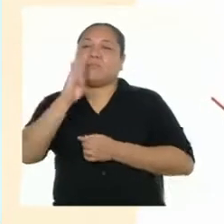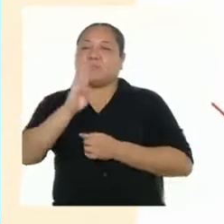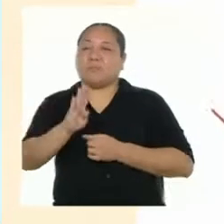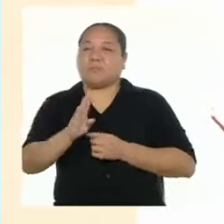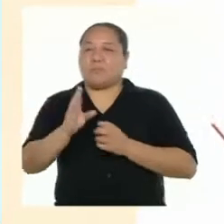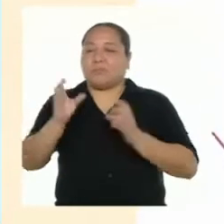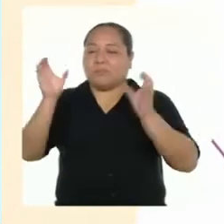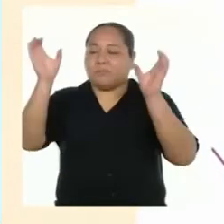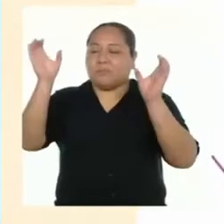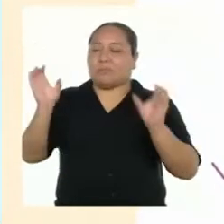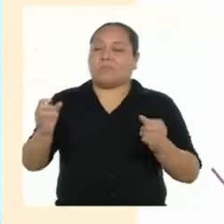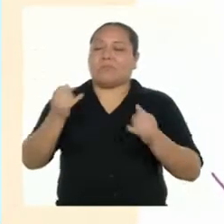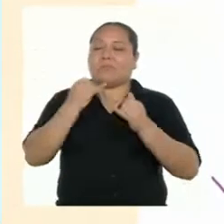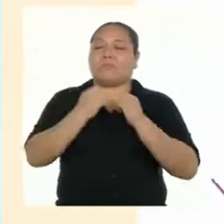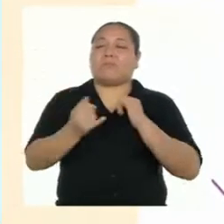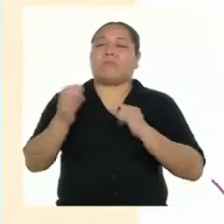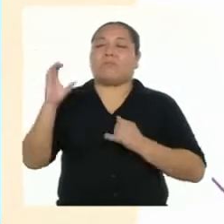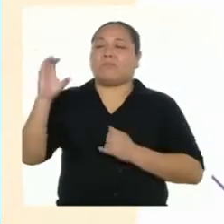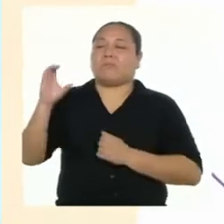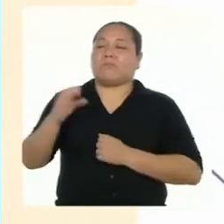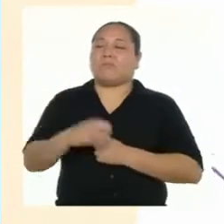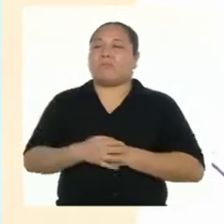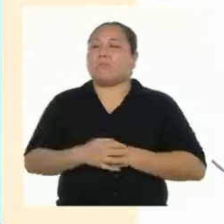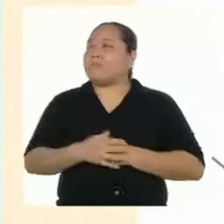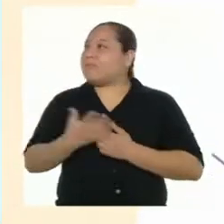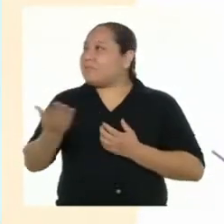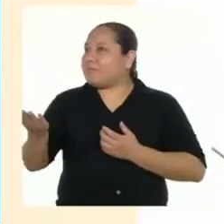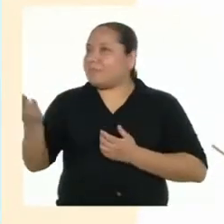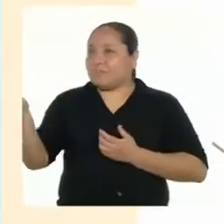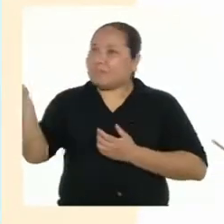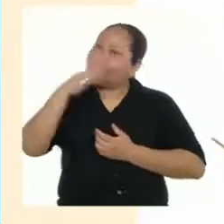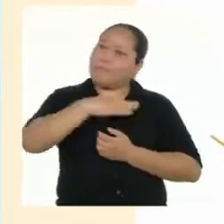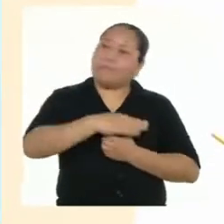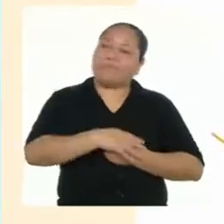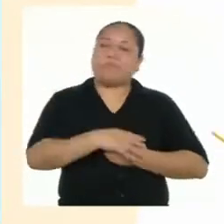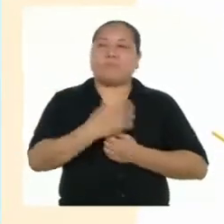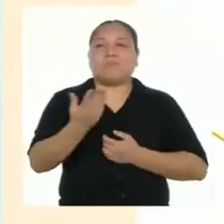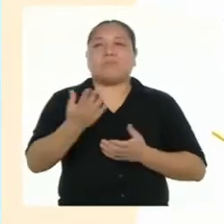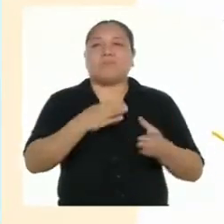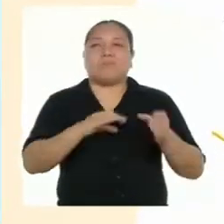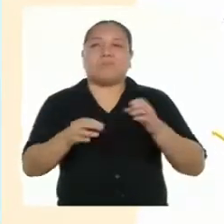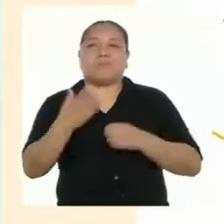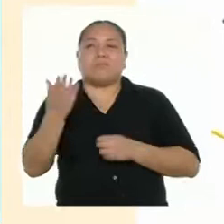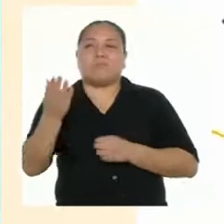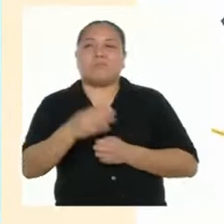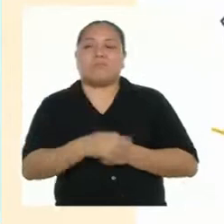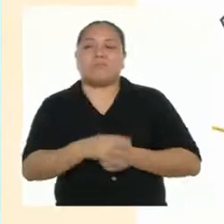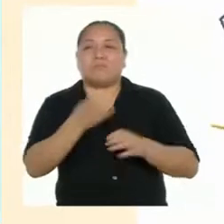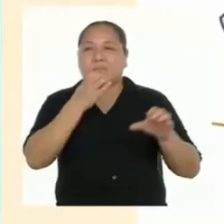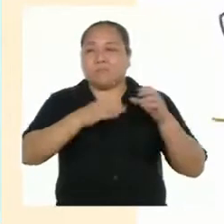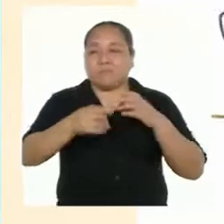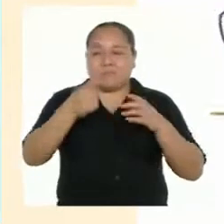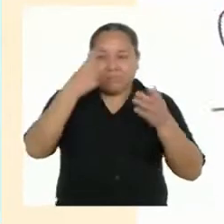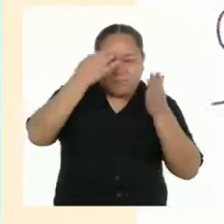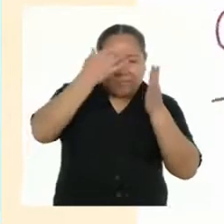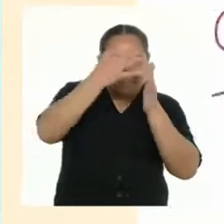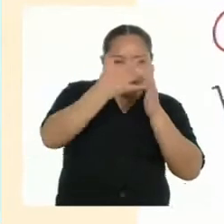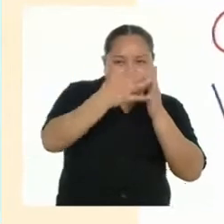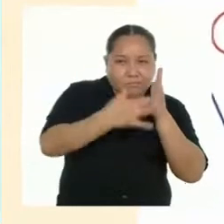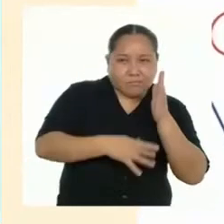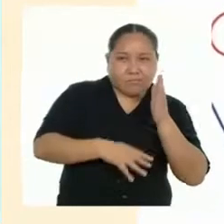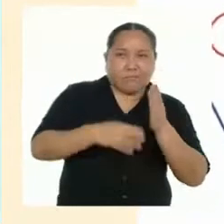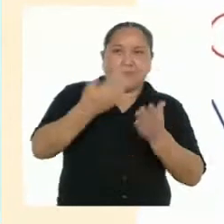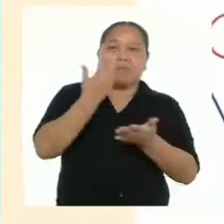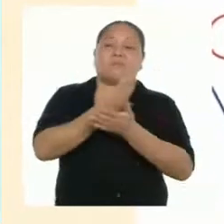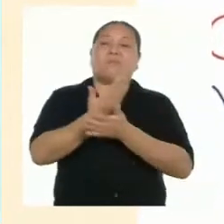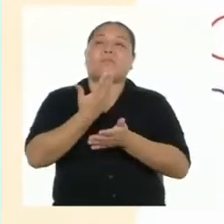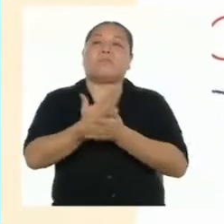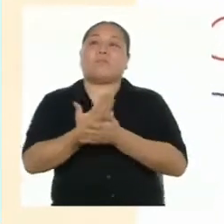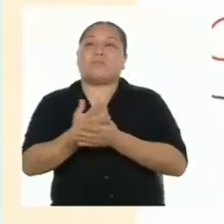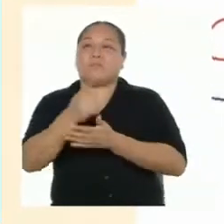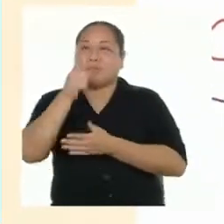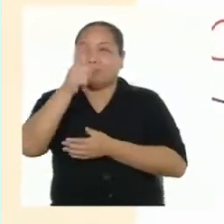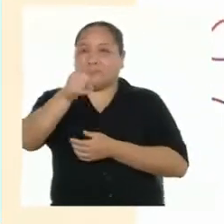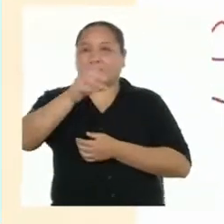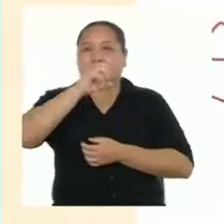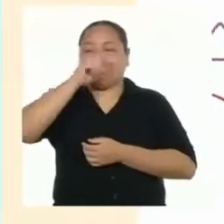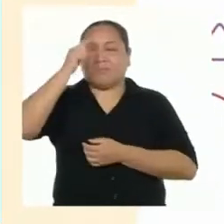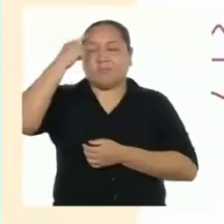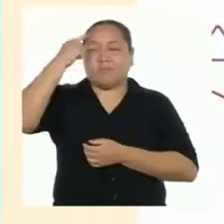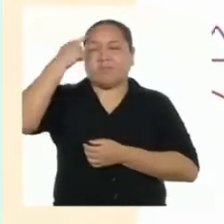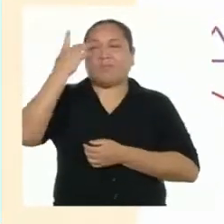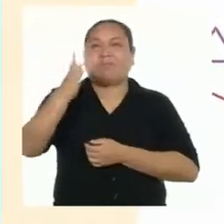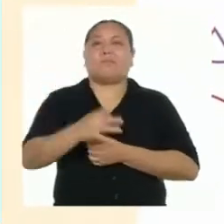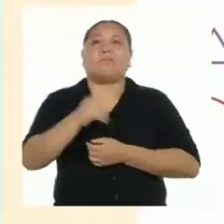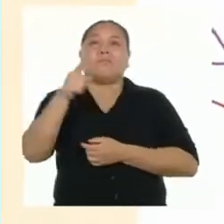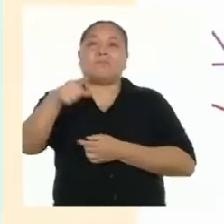el C. Correcto. Entonces, vamos, adelante, y hagamos los cálculos para comprobar la conjetura que acabas de